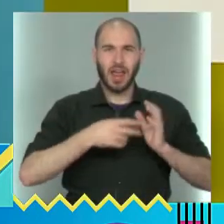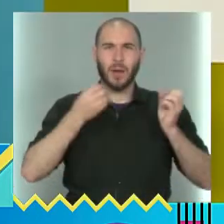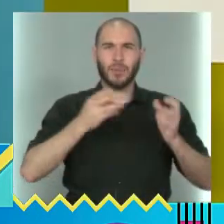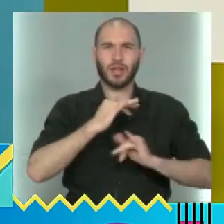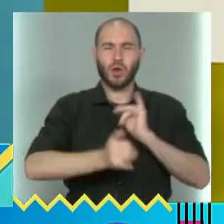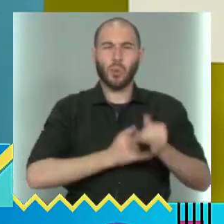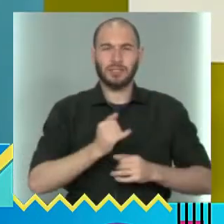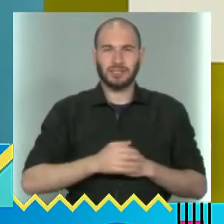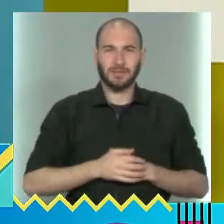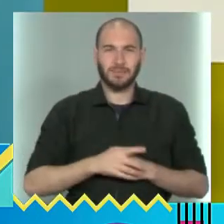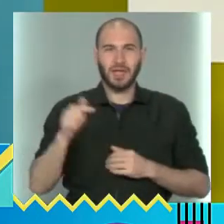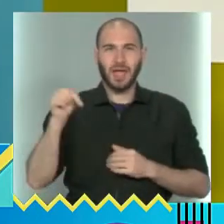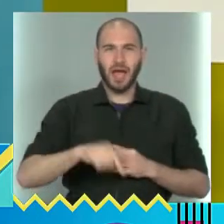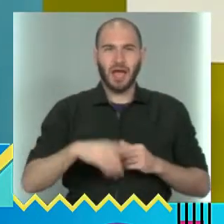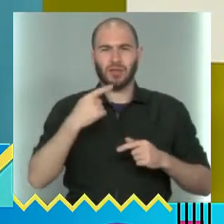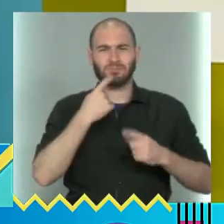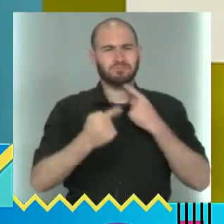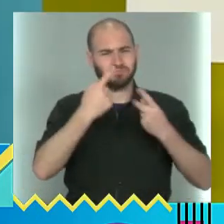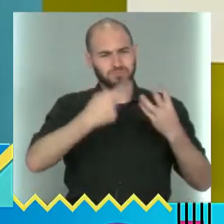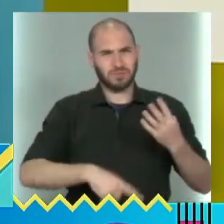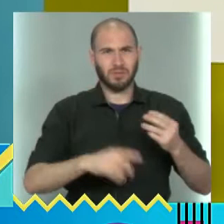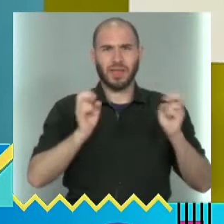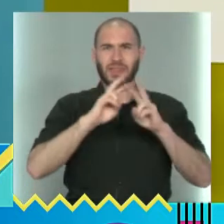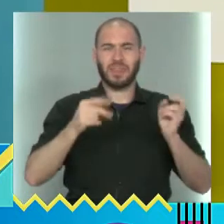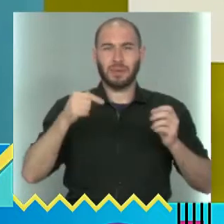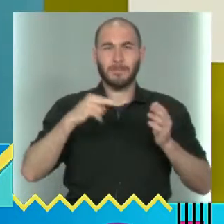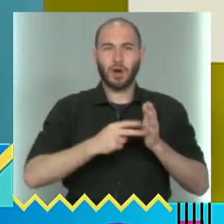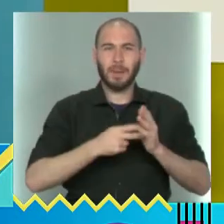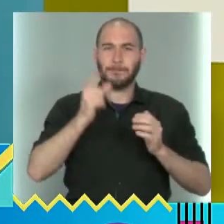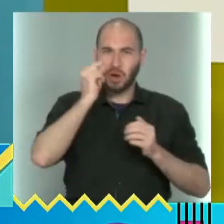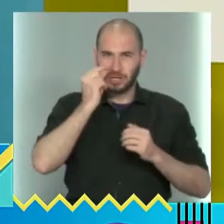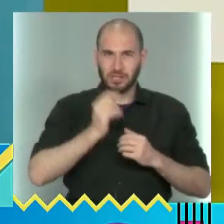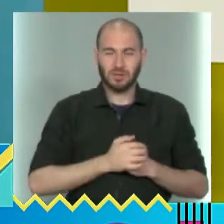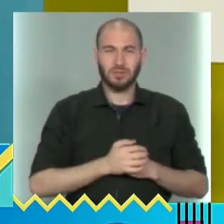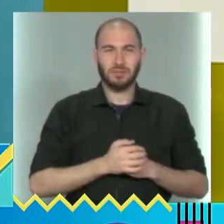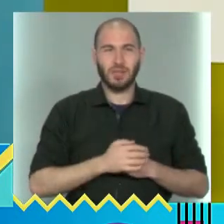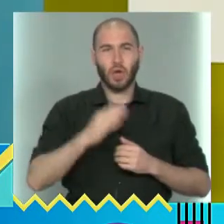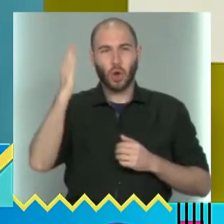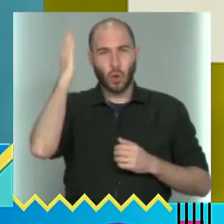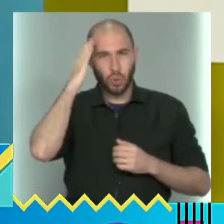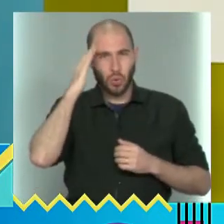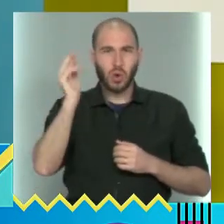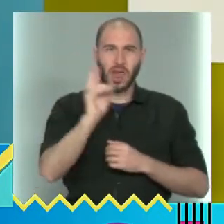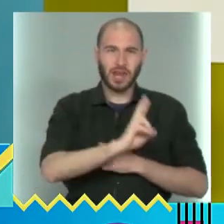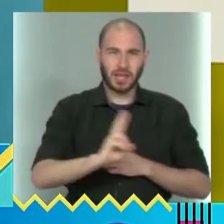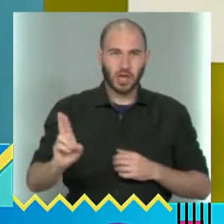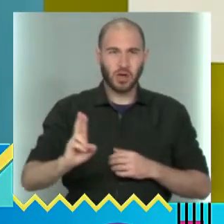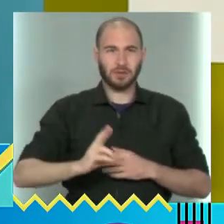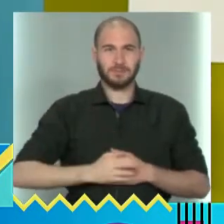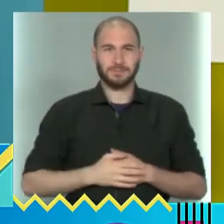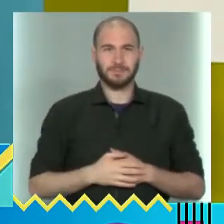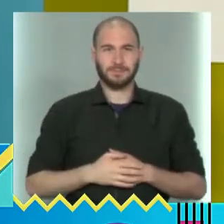hablamos de esto? Porque nos lleva a preguntarnos un montón de cosas que tienen que ver con conflictos políticos, con conflictos culturales, religiosos.